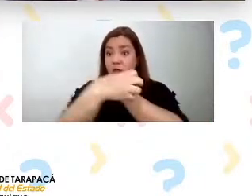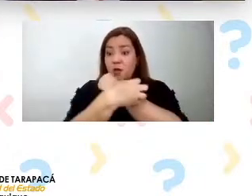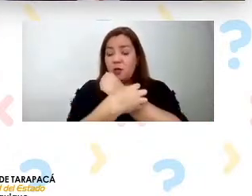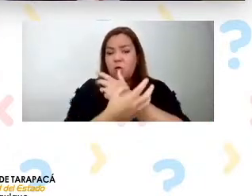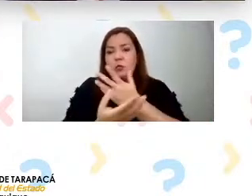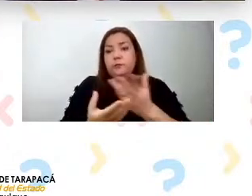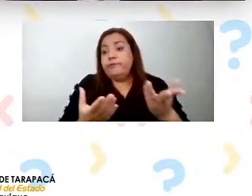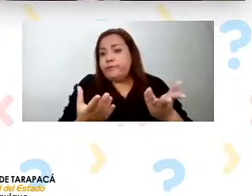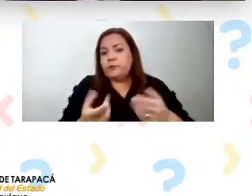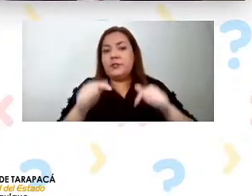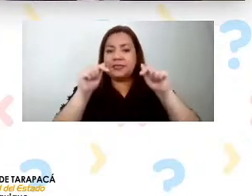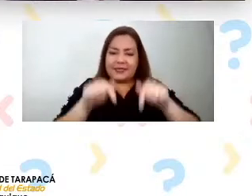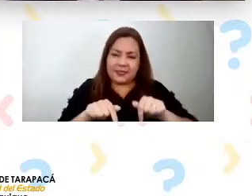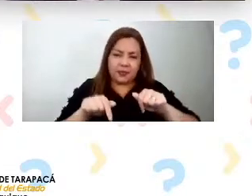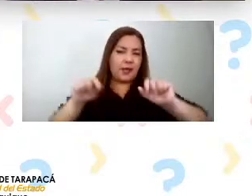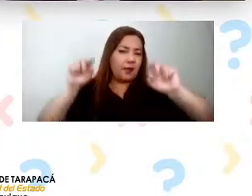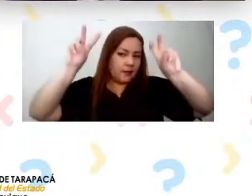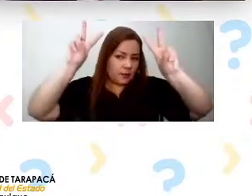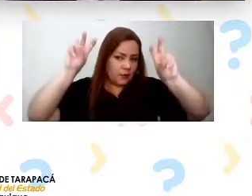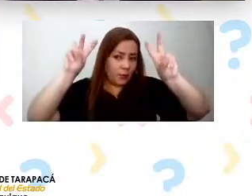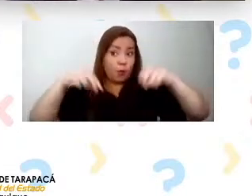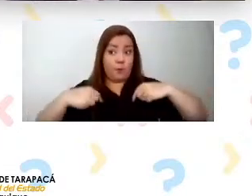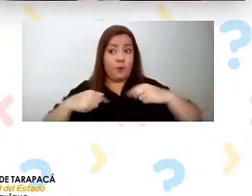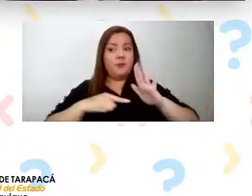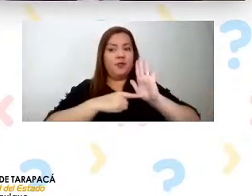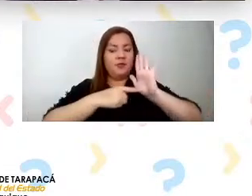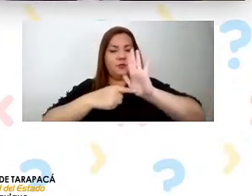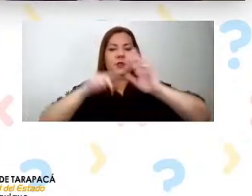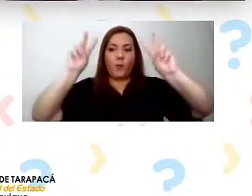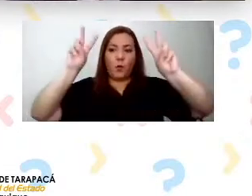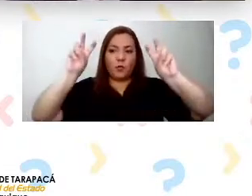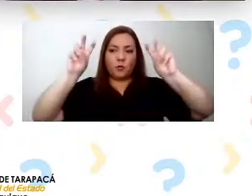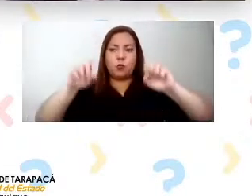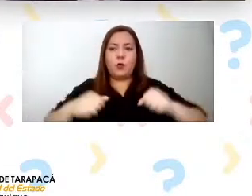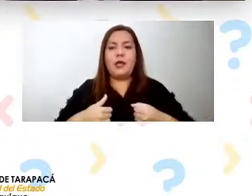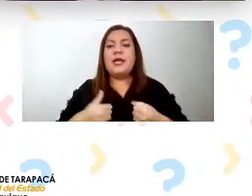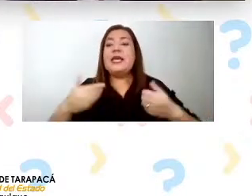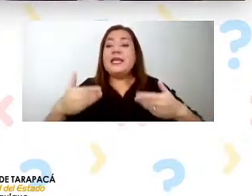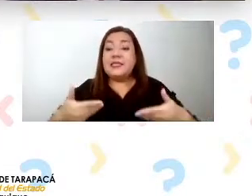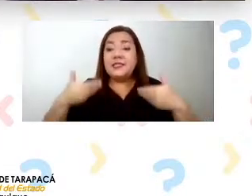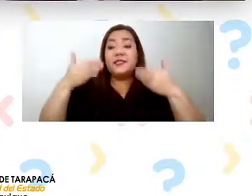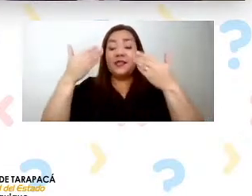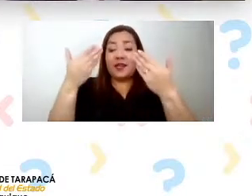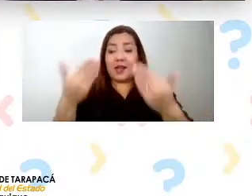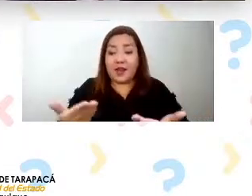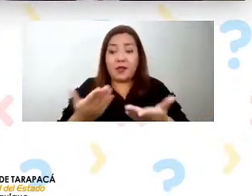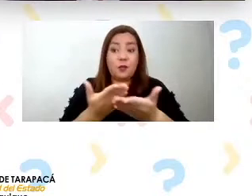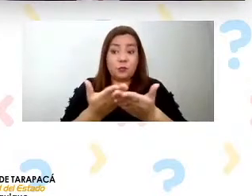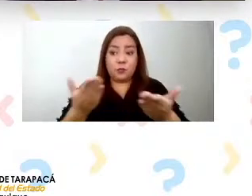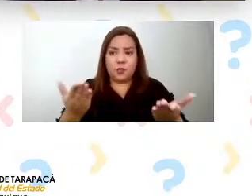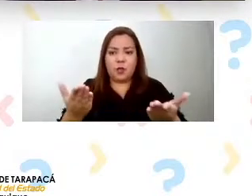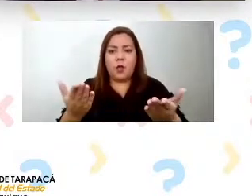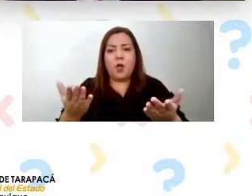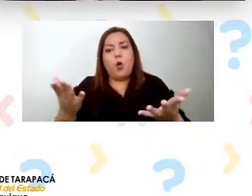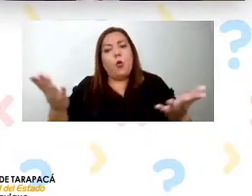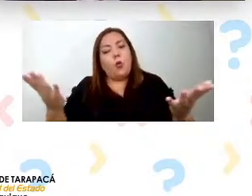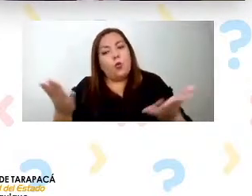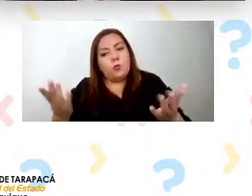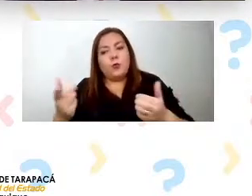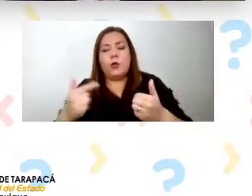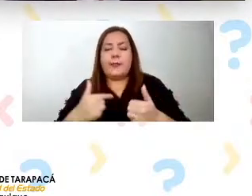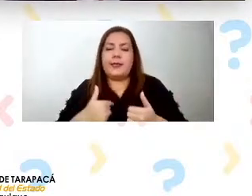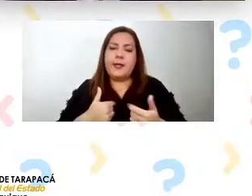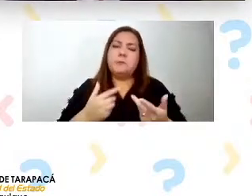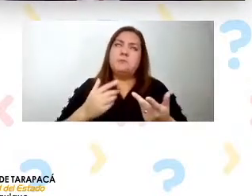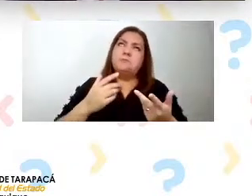tiene por título mi presentación, entregarles a ustedes cómo, de una manera amena,